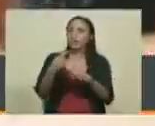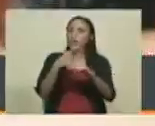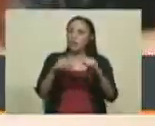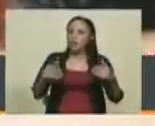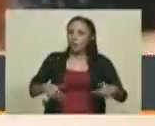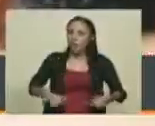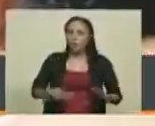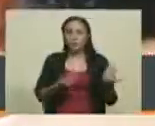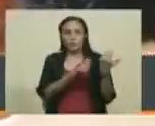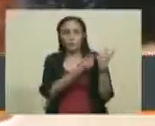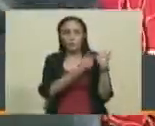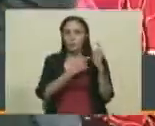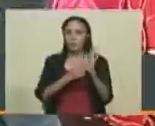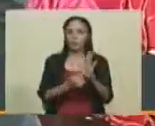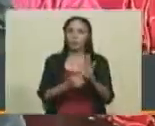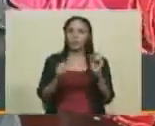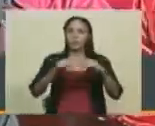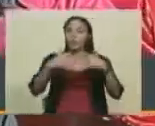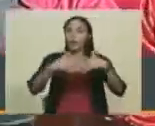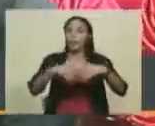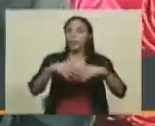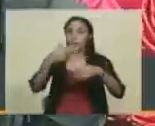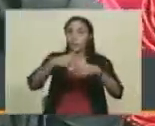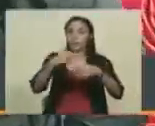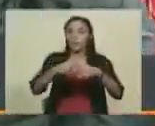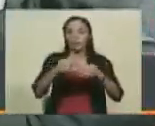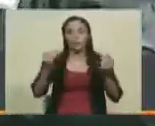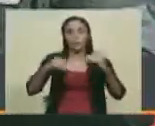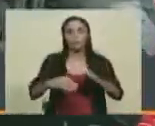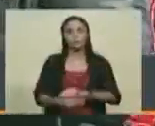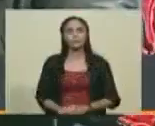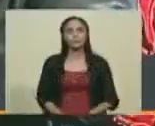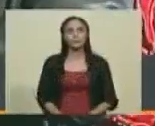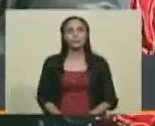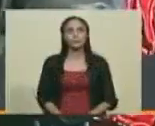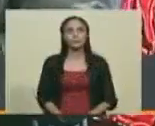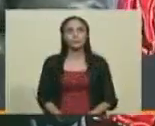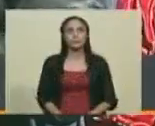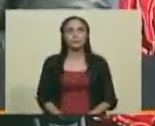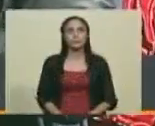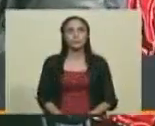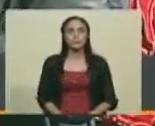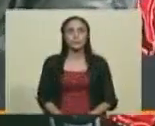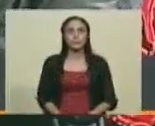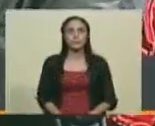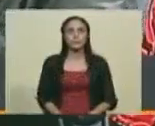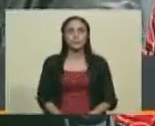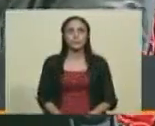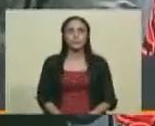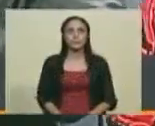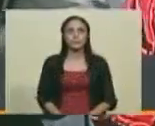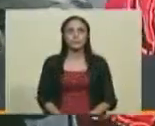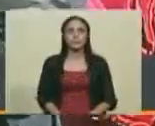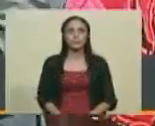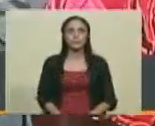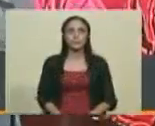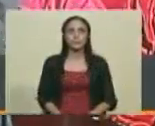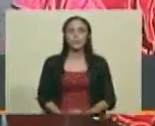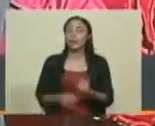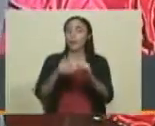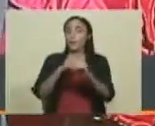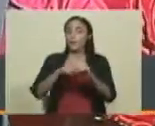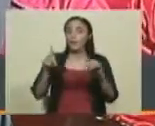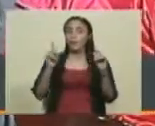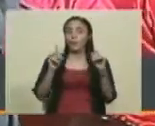compromiso que usted ha demostrado para con la industria petrolera y para con la clase obrera. Pero nada de eso, presidente, puede